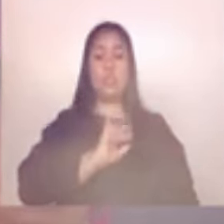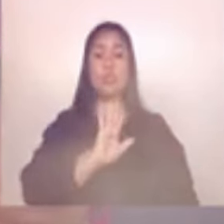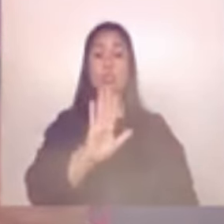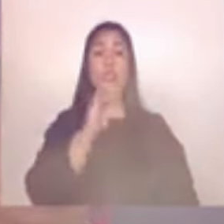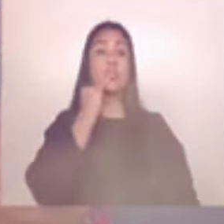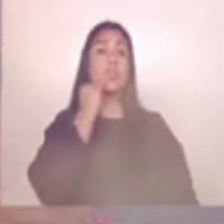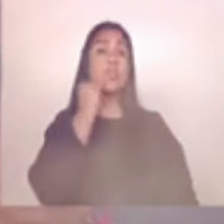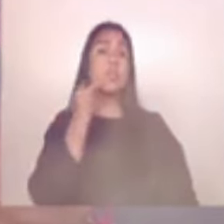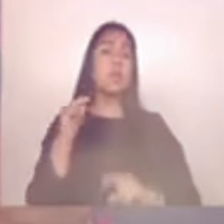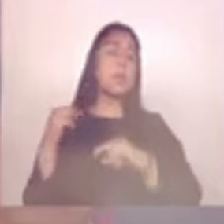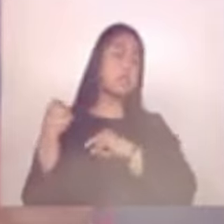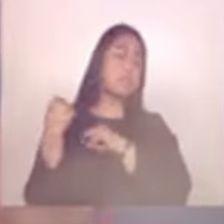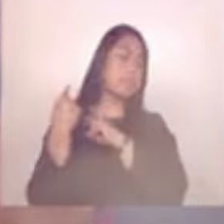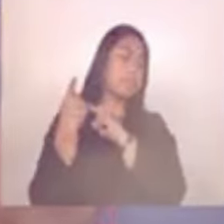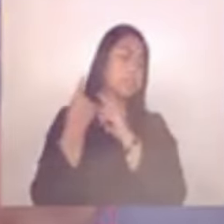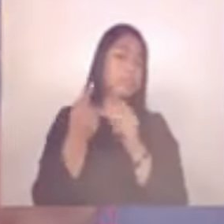de los siglos.